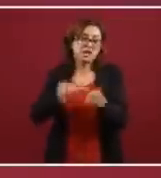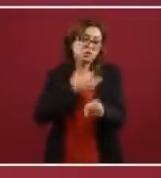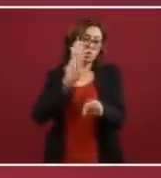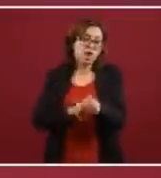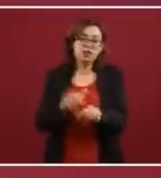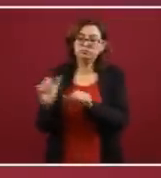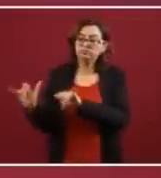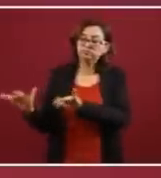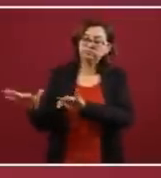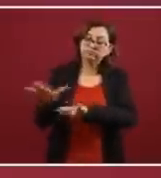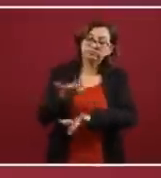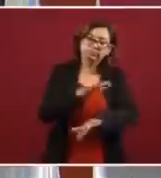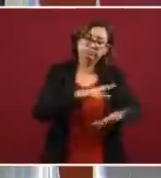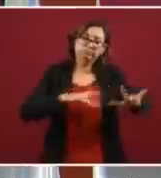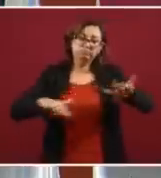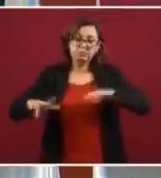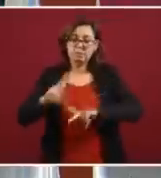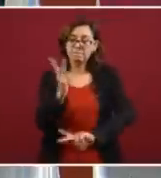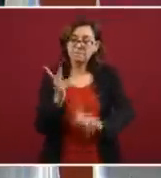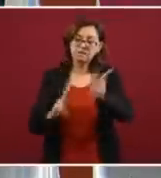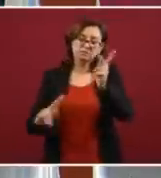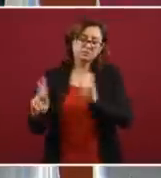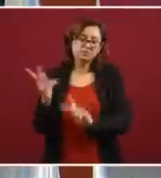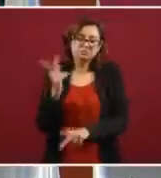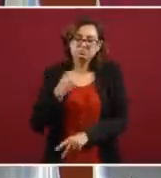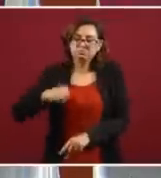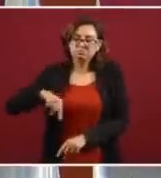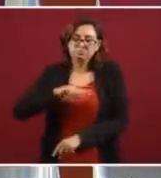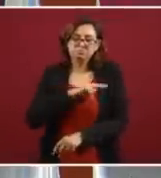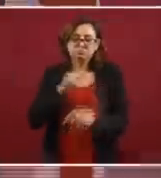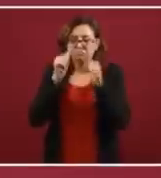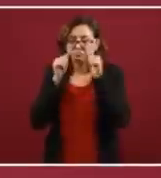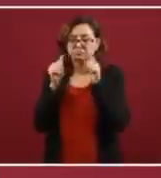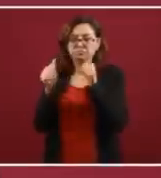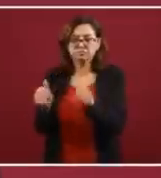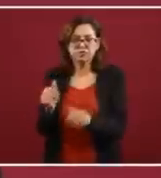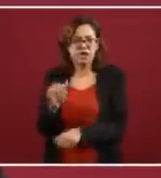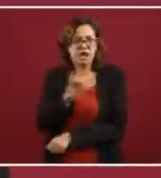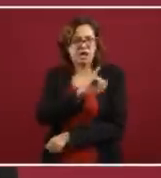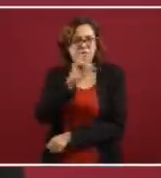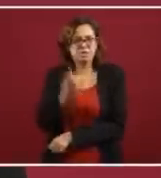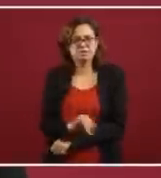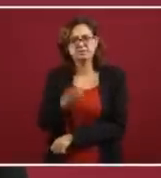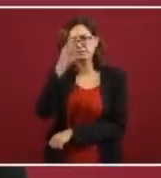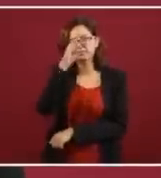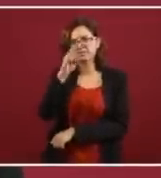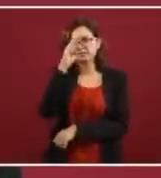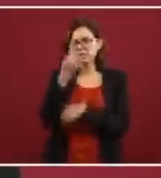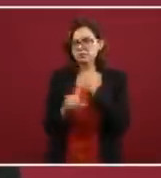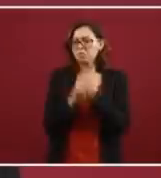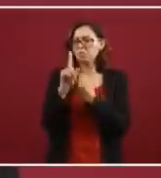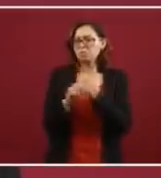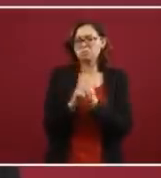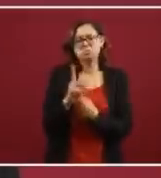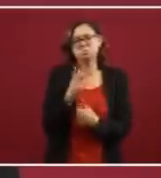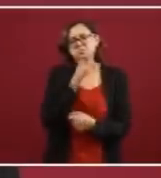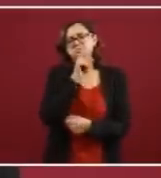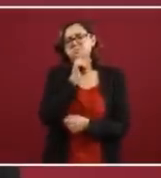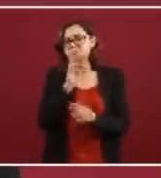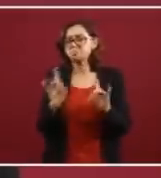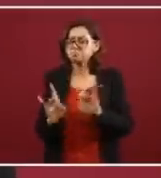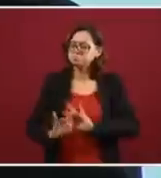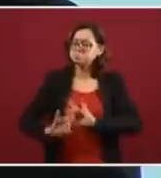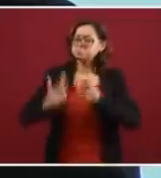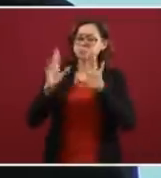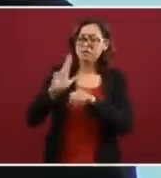tal. Para nada consideramos nosotros que era un problema. Simple y sencillamente era una situación que habían que